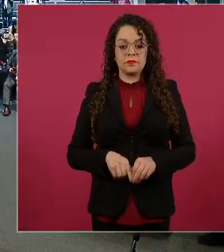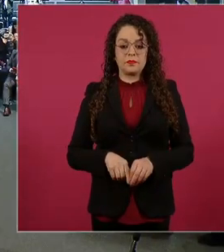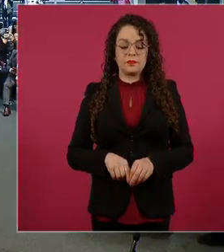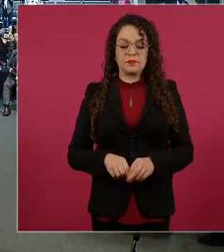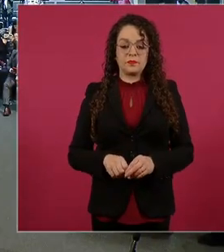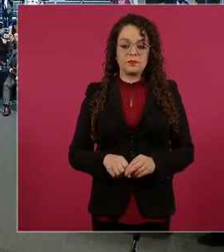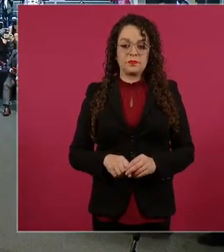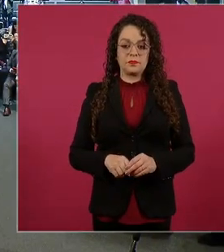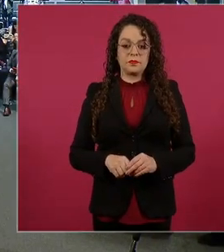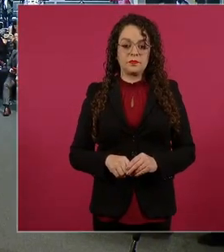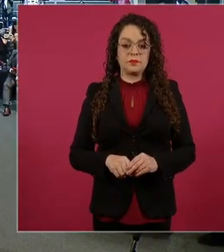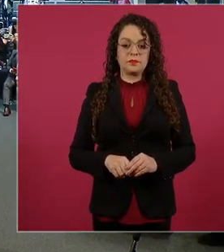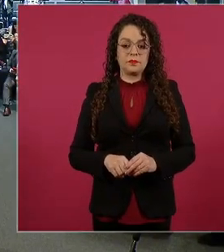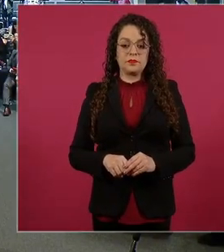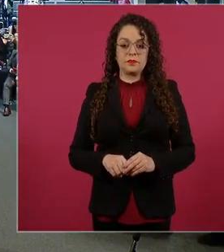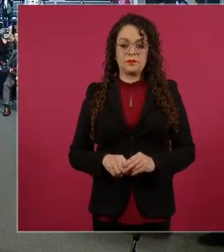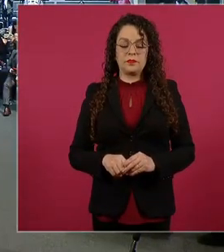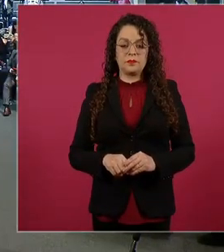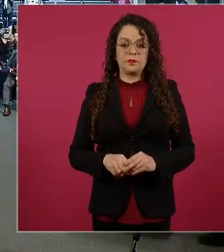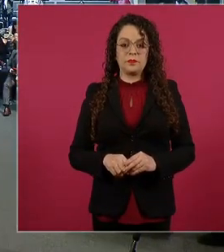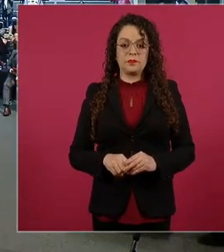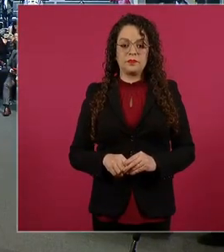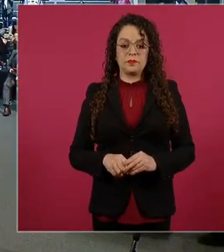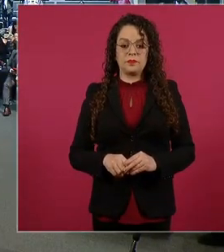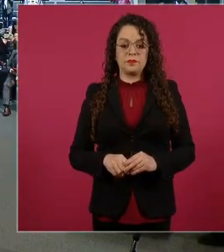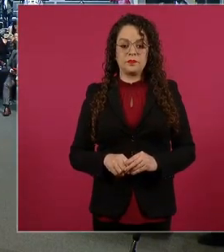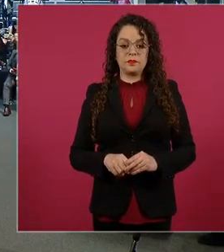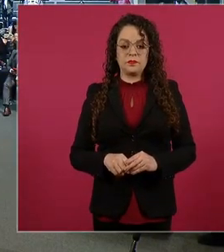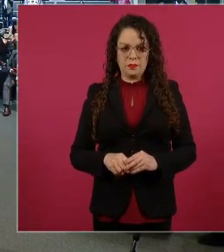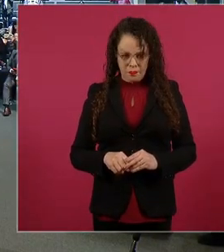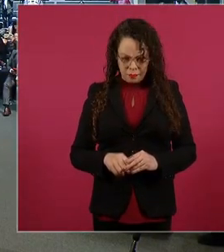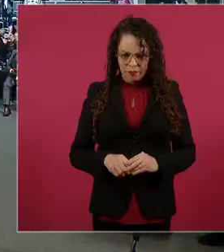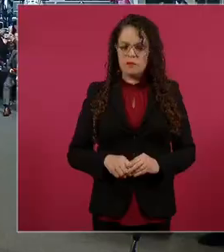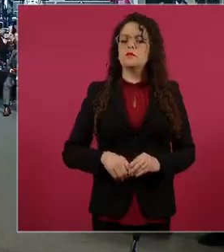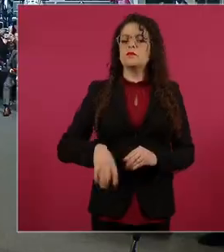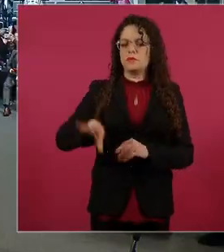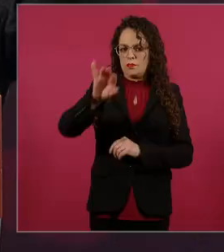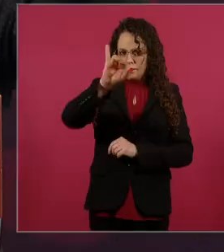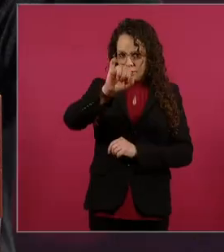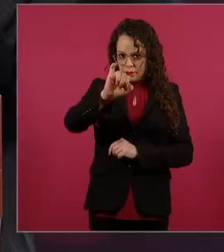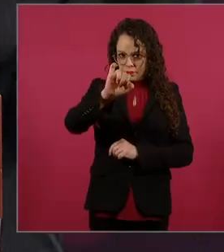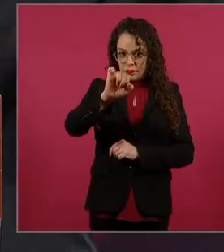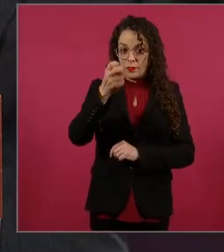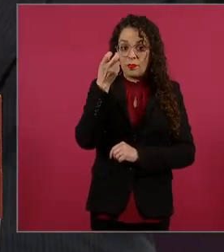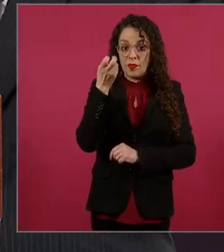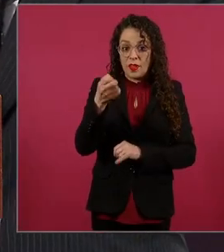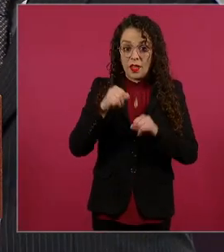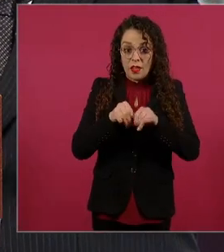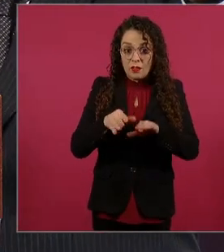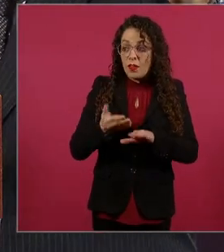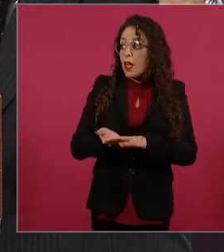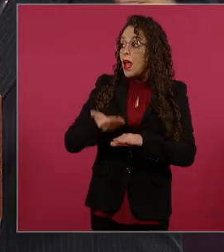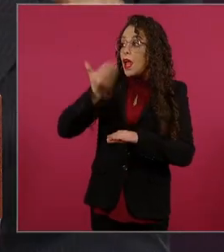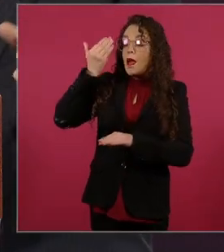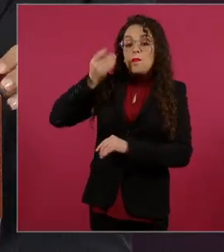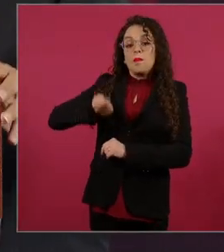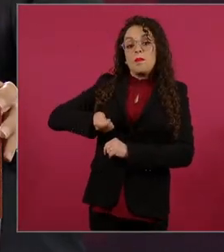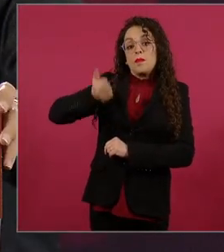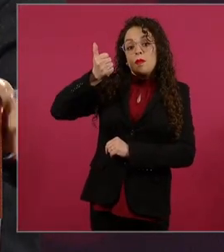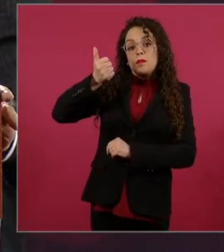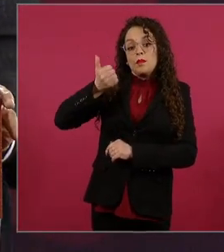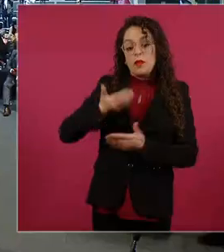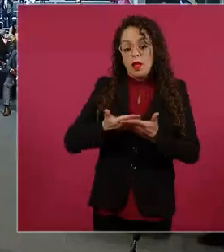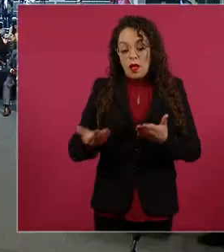subterráneos de este tramo de Quintana Ruta sí sí eso pero fue un informe inicial esto es otro